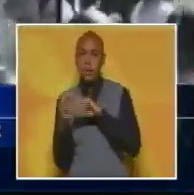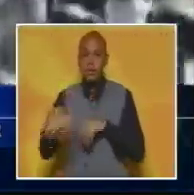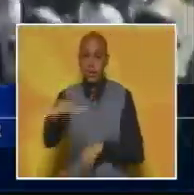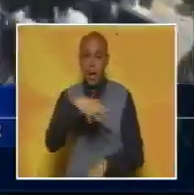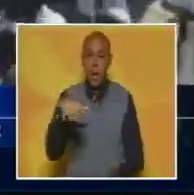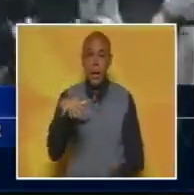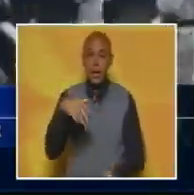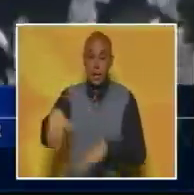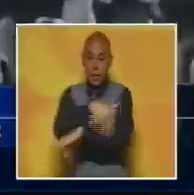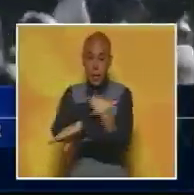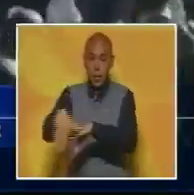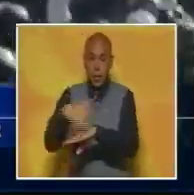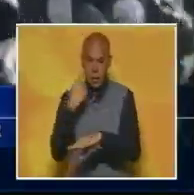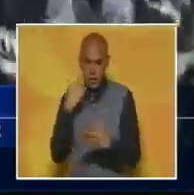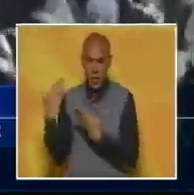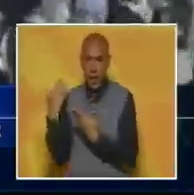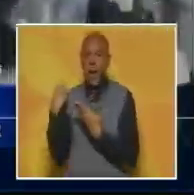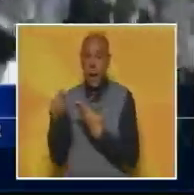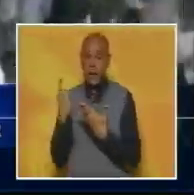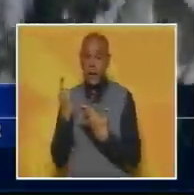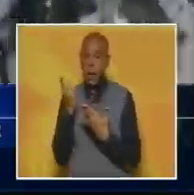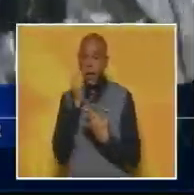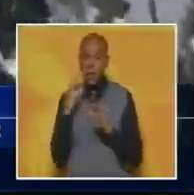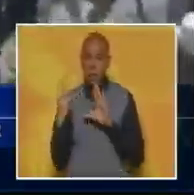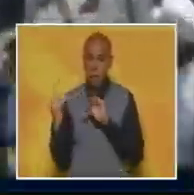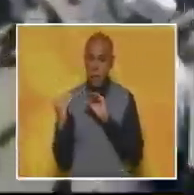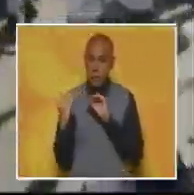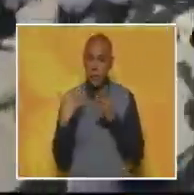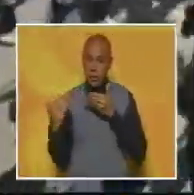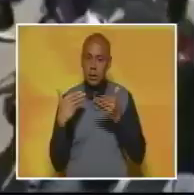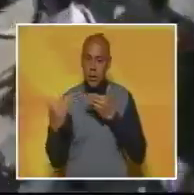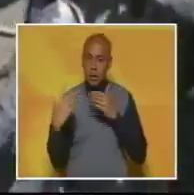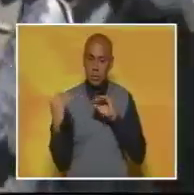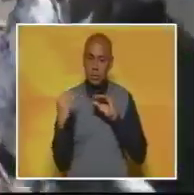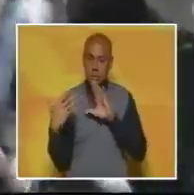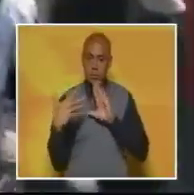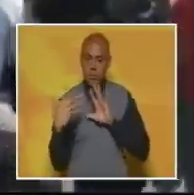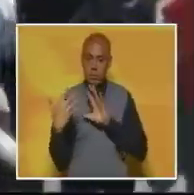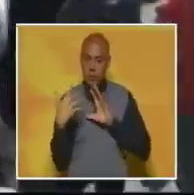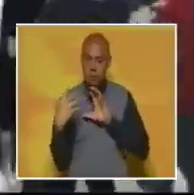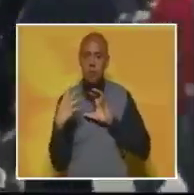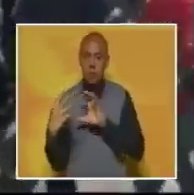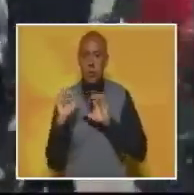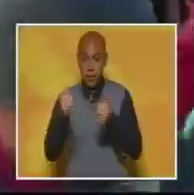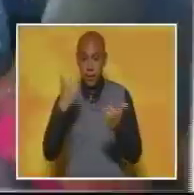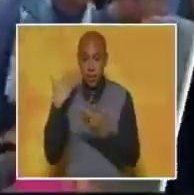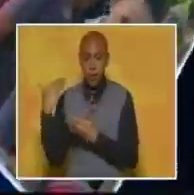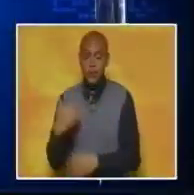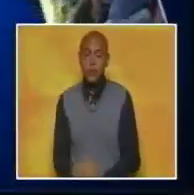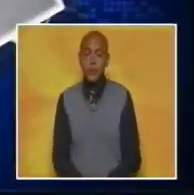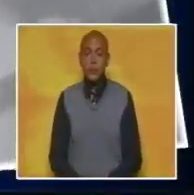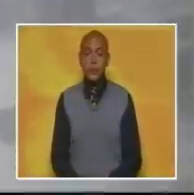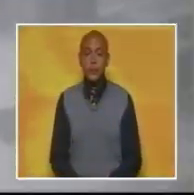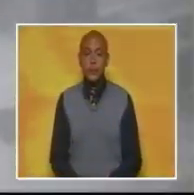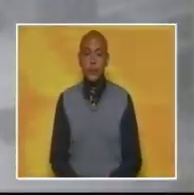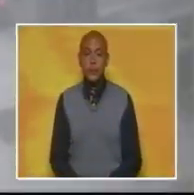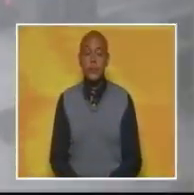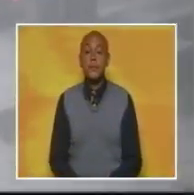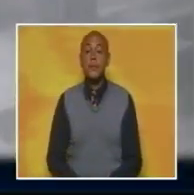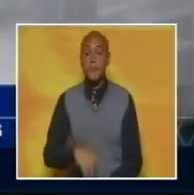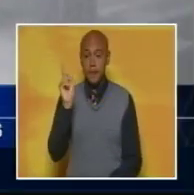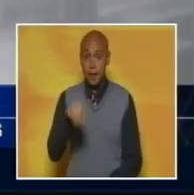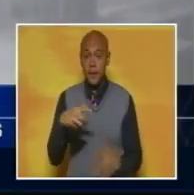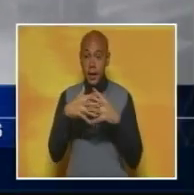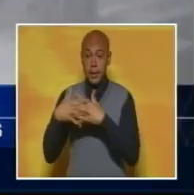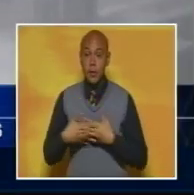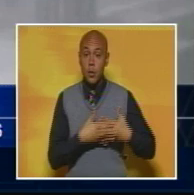y aconteció tras romperse el diálogo entre los centroamericanos y las autoridades mexicanas. Y cerramos en